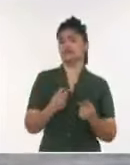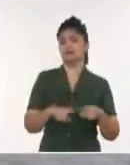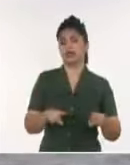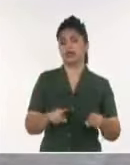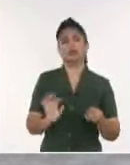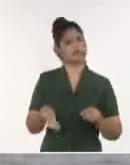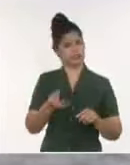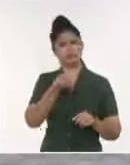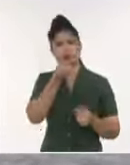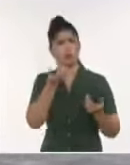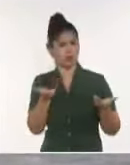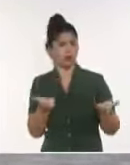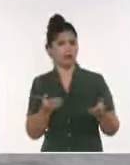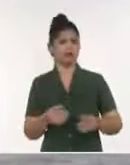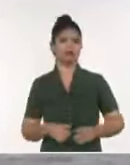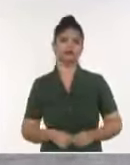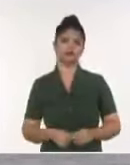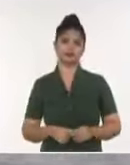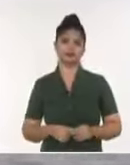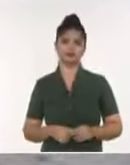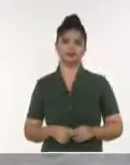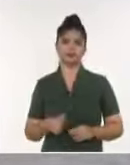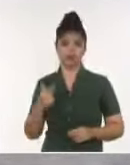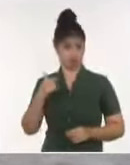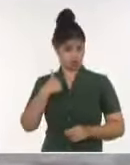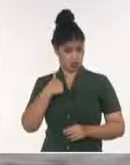a modo de como lo veo yo,